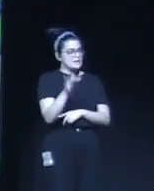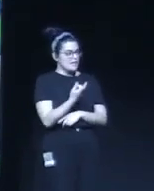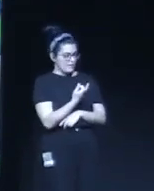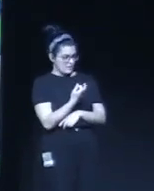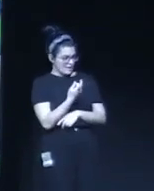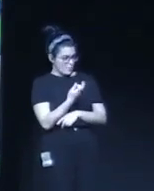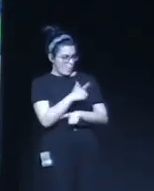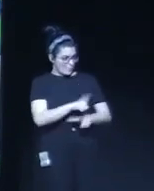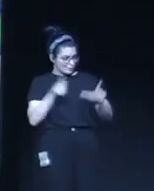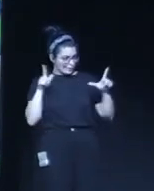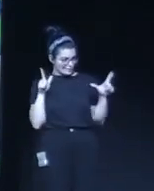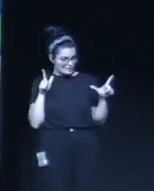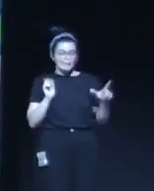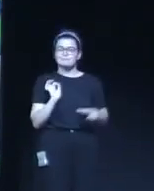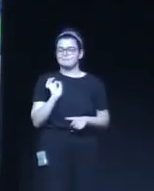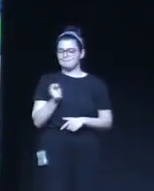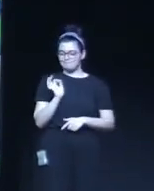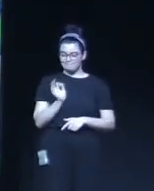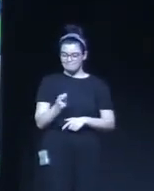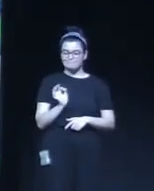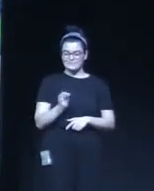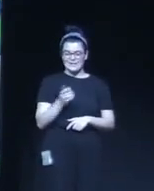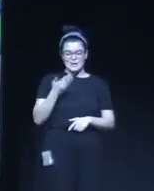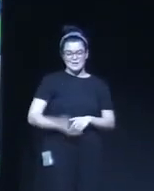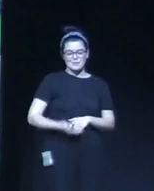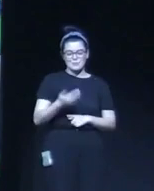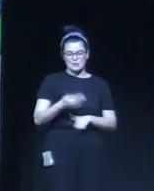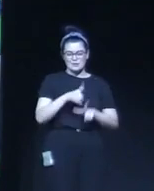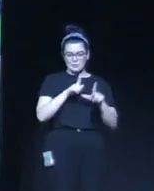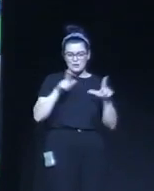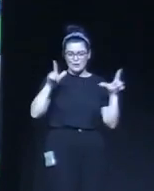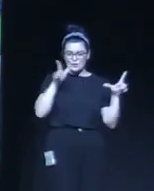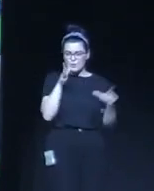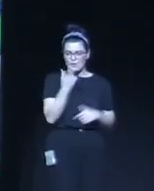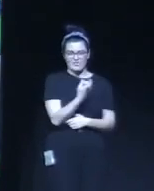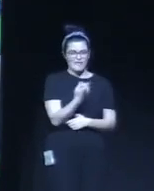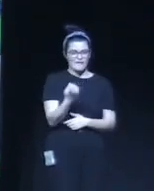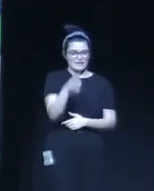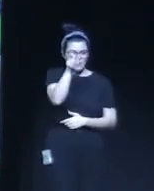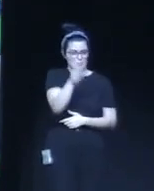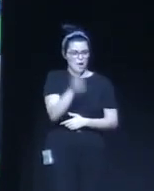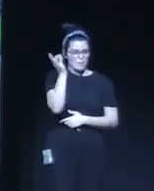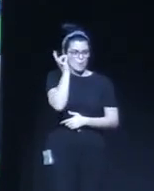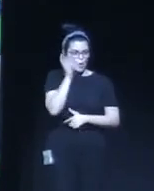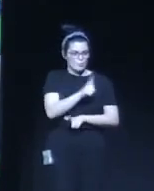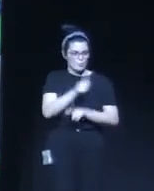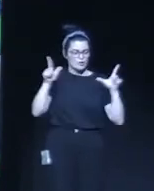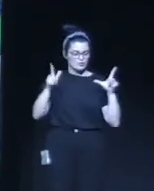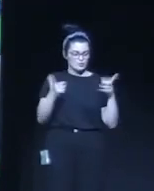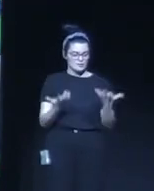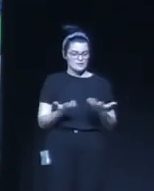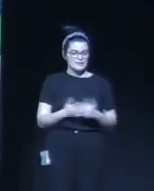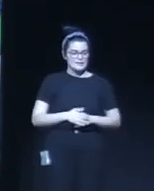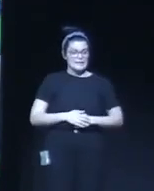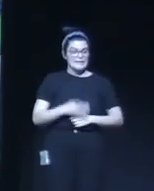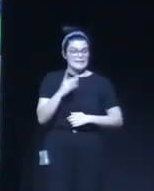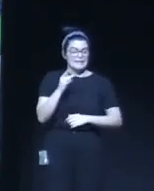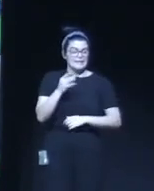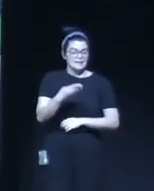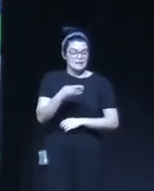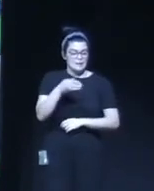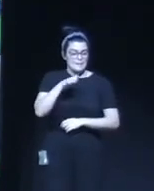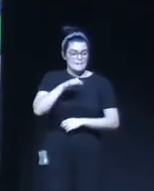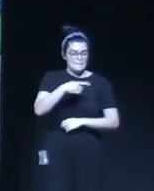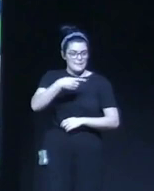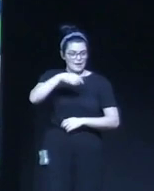Claro. Eso era muy, muy importante, porque faltaba la protagonista. Y Begoña